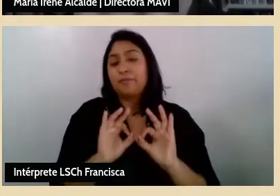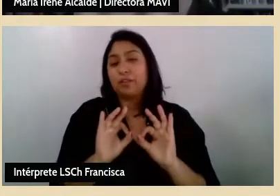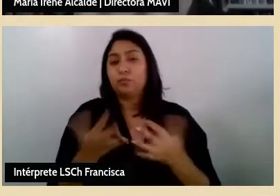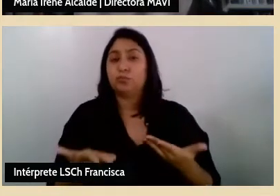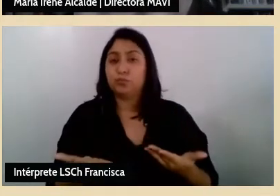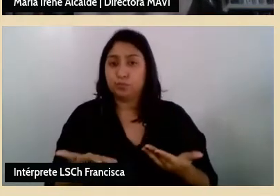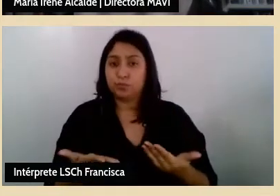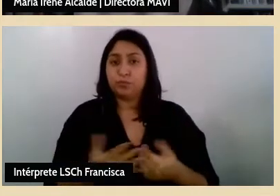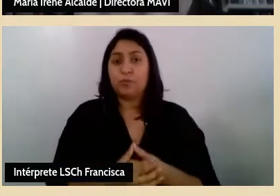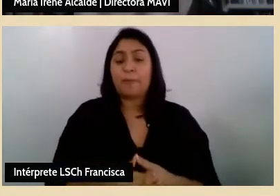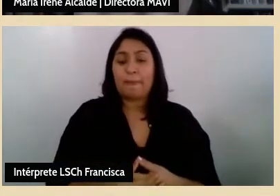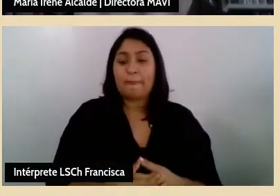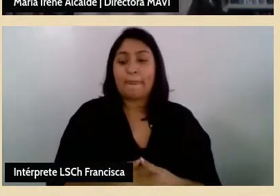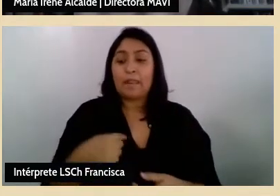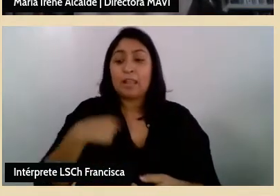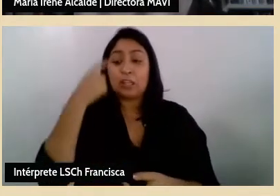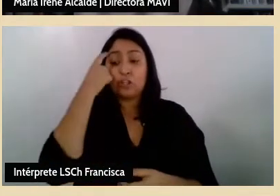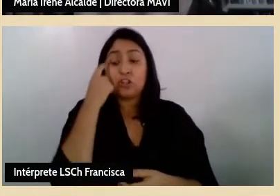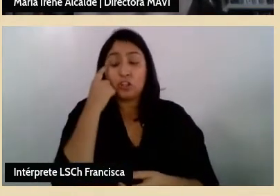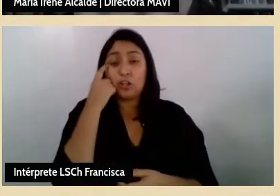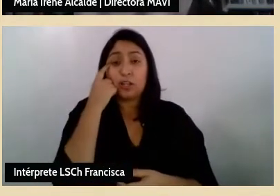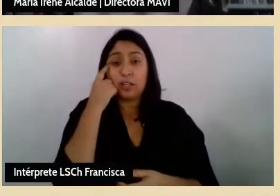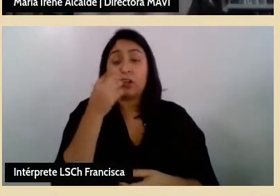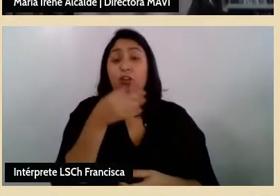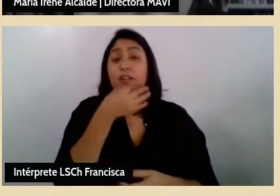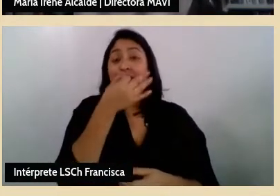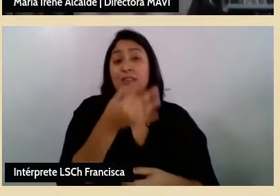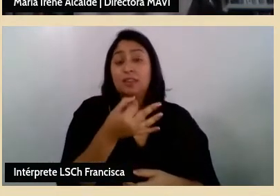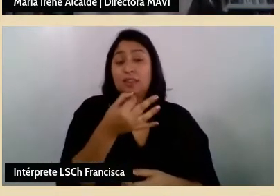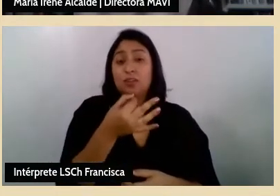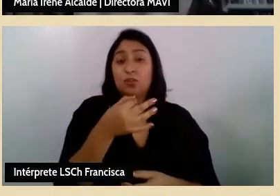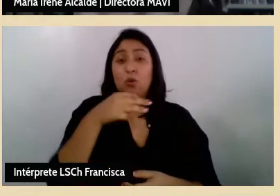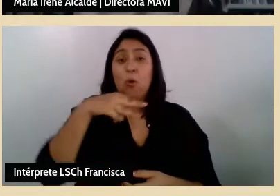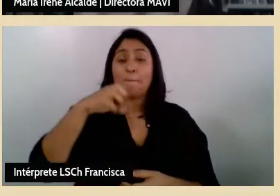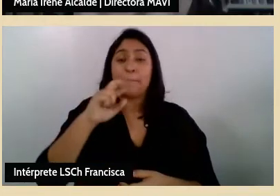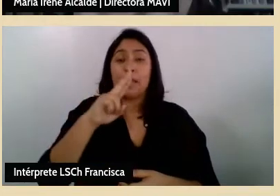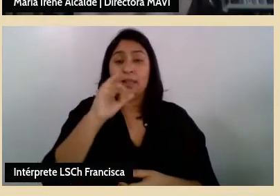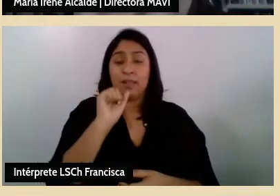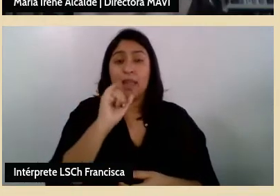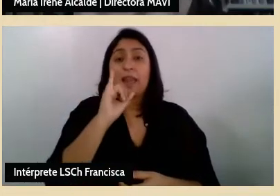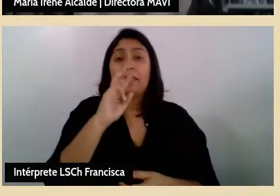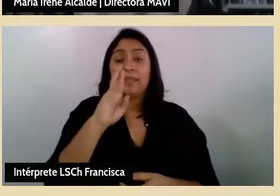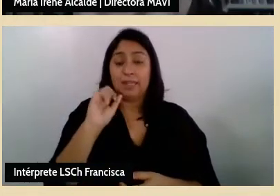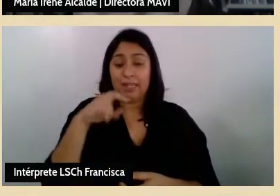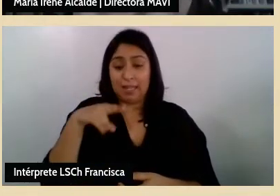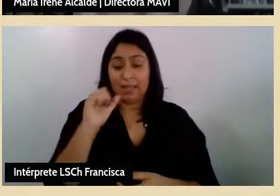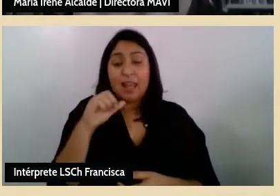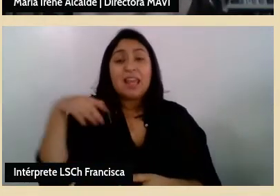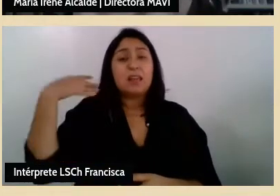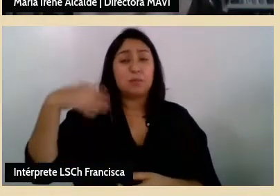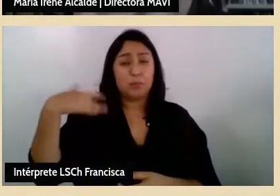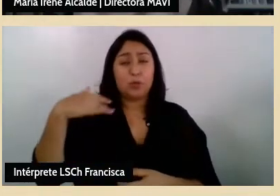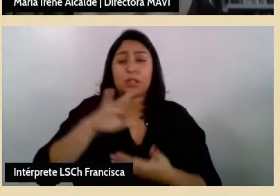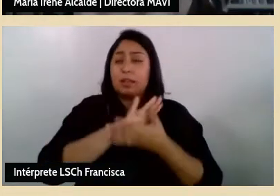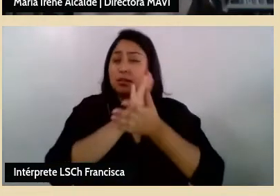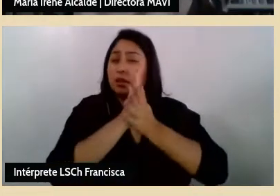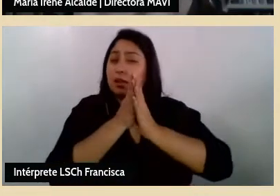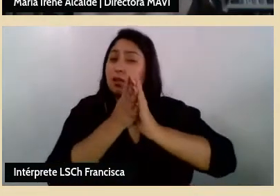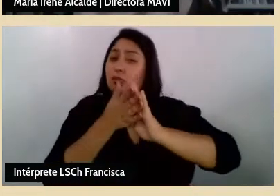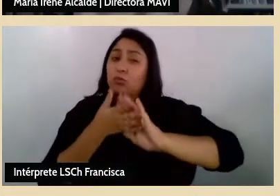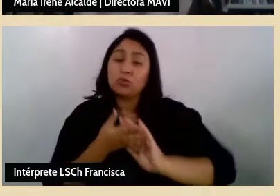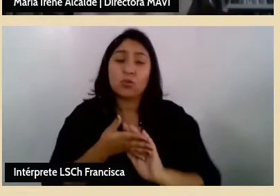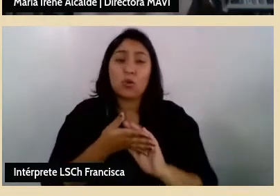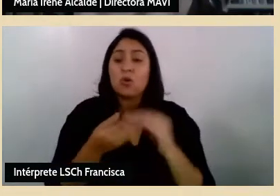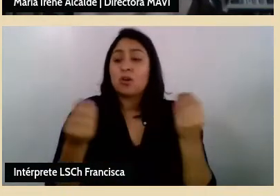yo creo que una de las cosas que dijo María Irene es como clave en todo lo que sucede en este